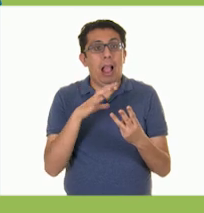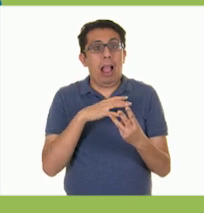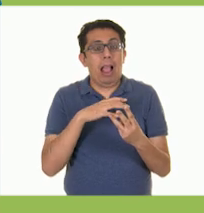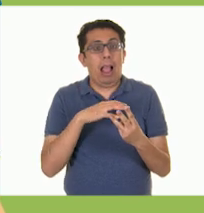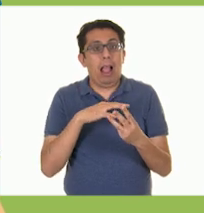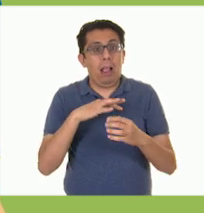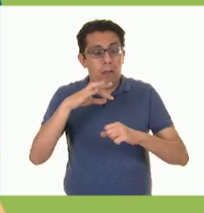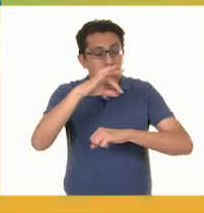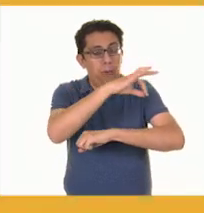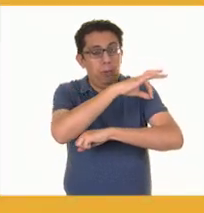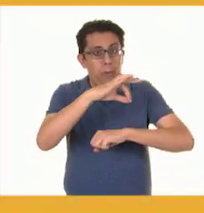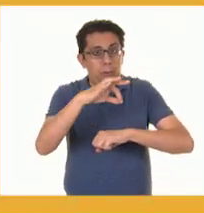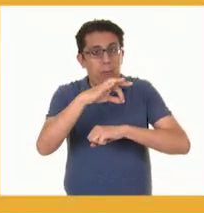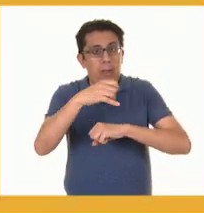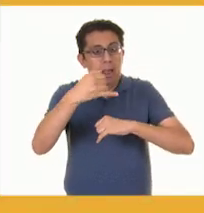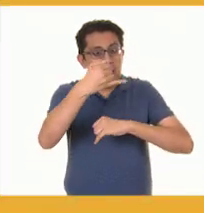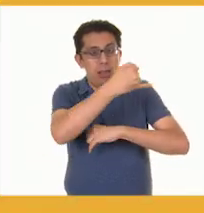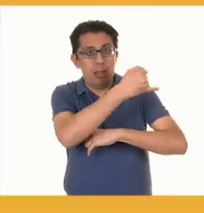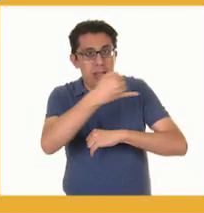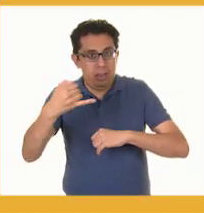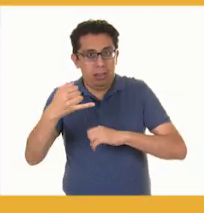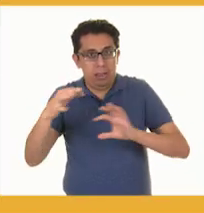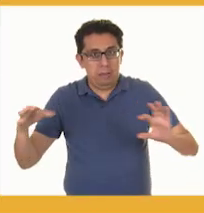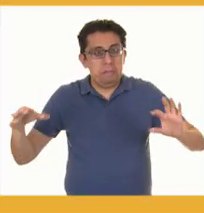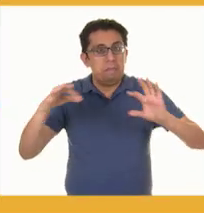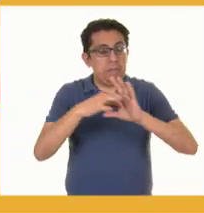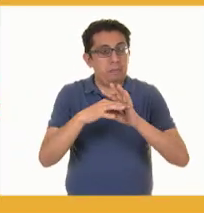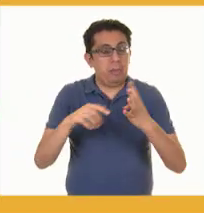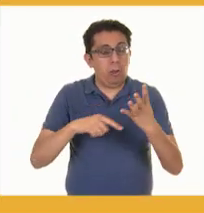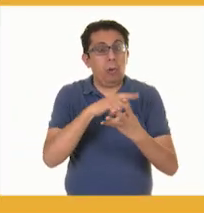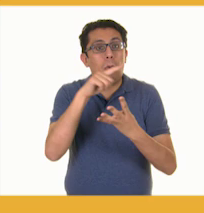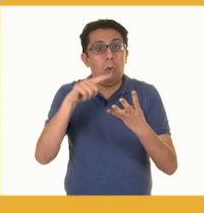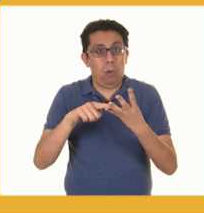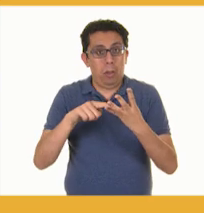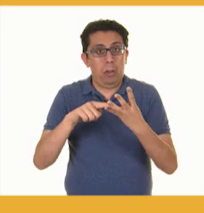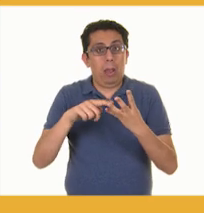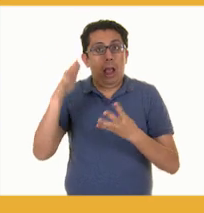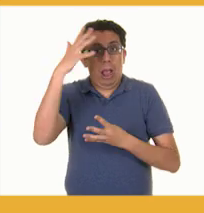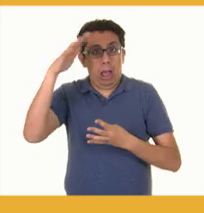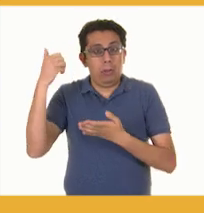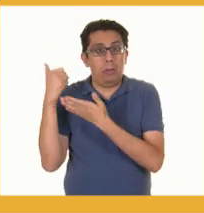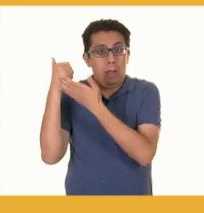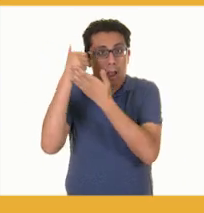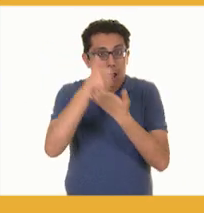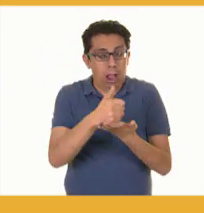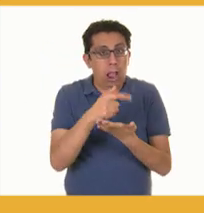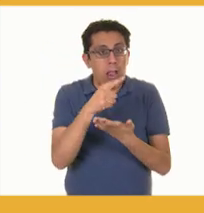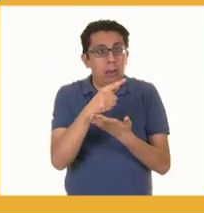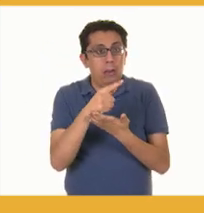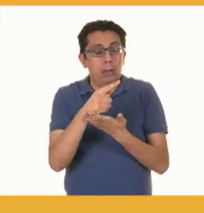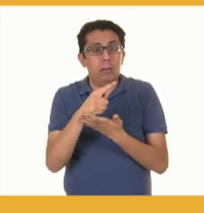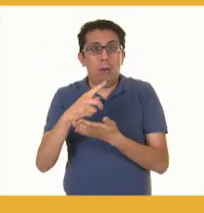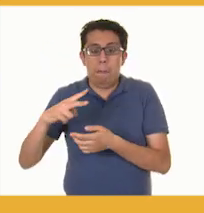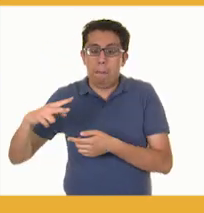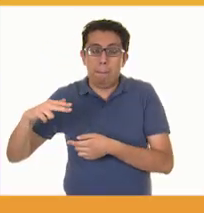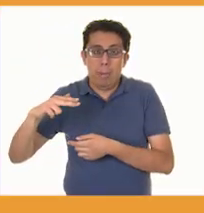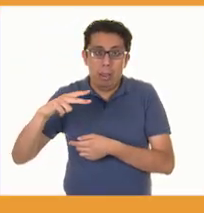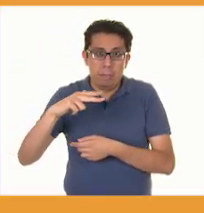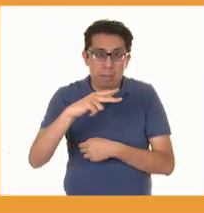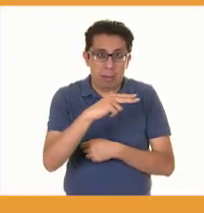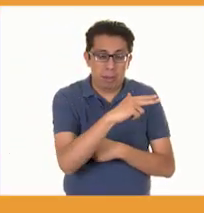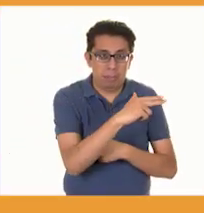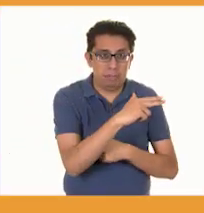horizontal entre los dos puntos. 4. Con ayuda de un adulto, corta sobre la línea horizontal que